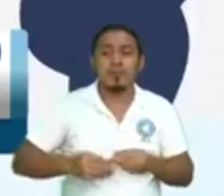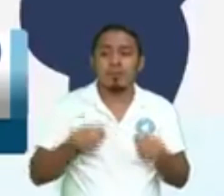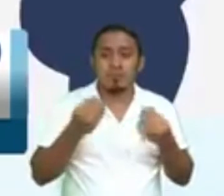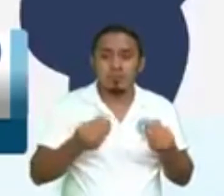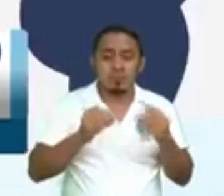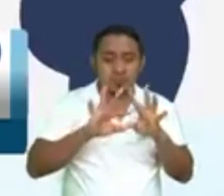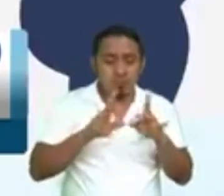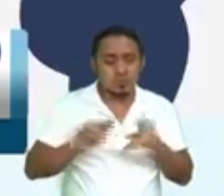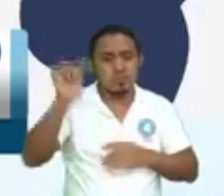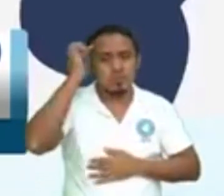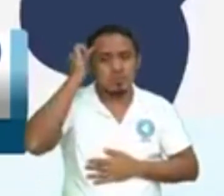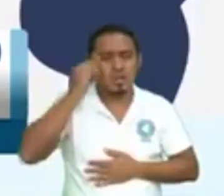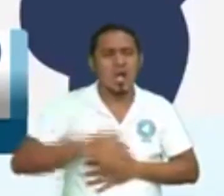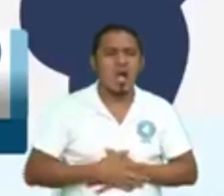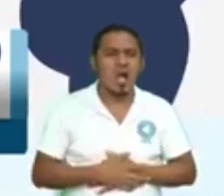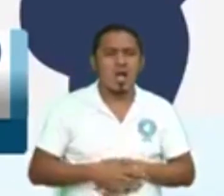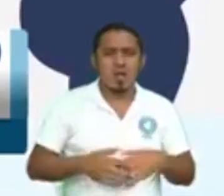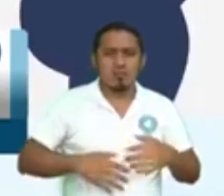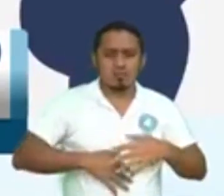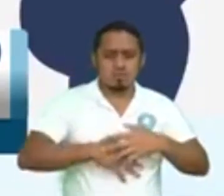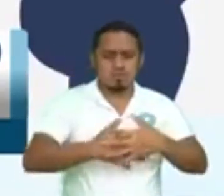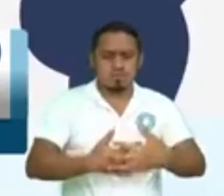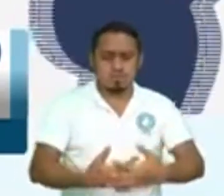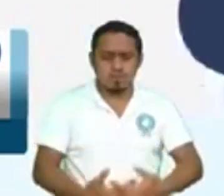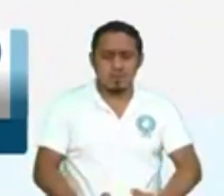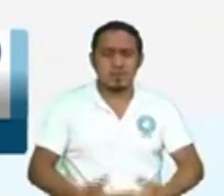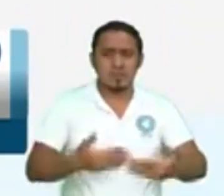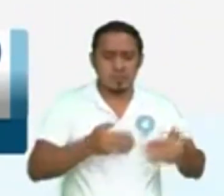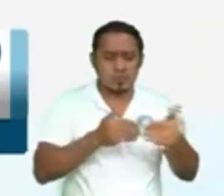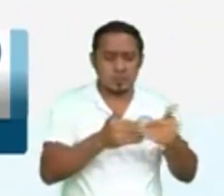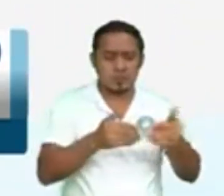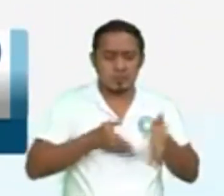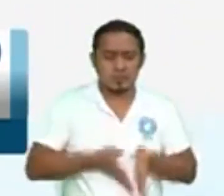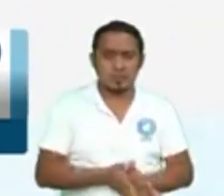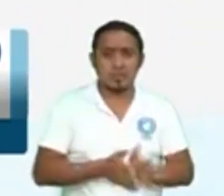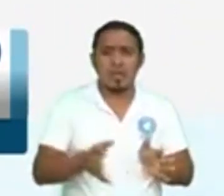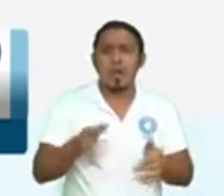piensan eso, de que como ya se formó, ya está formado, ya no me puede pasar nada,